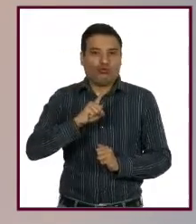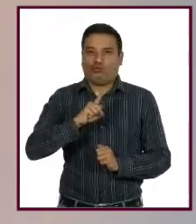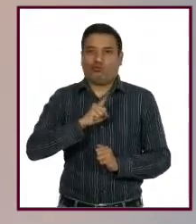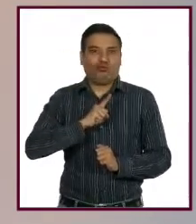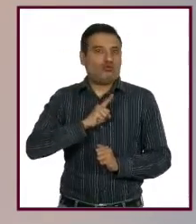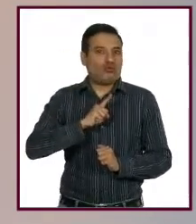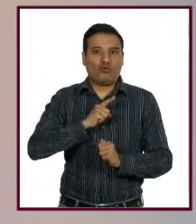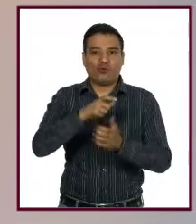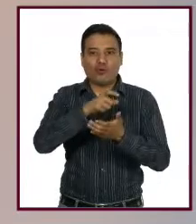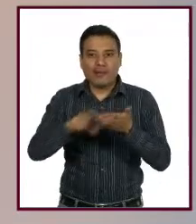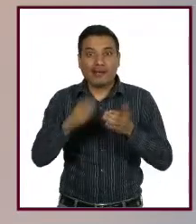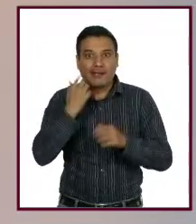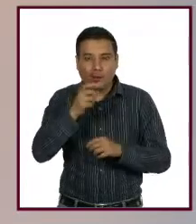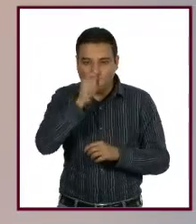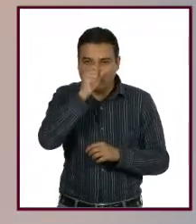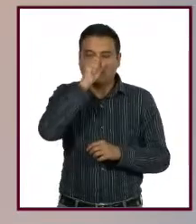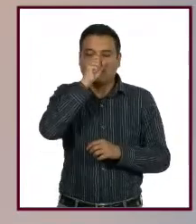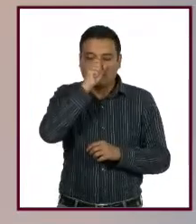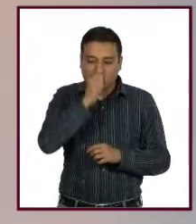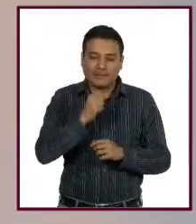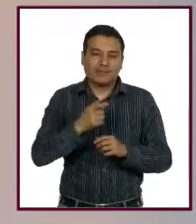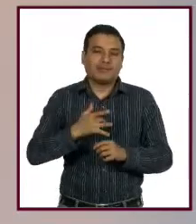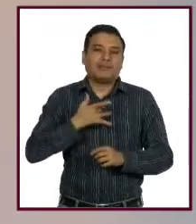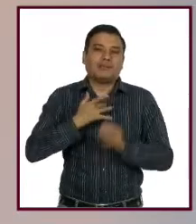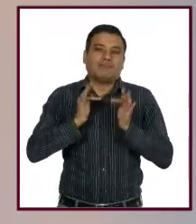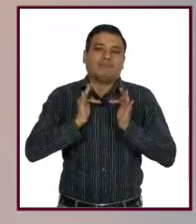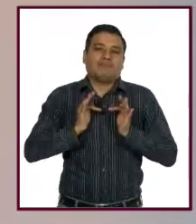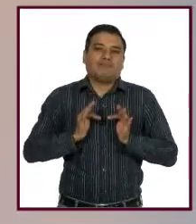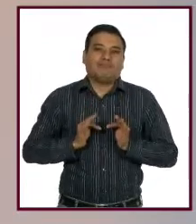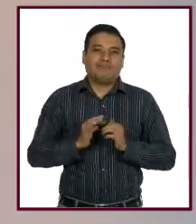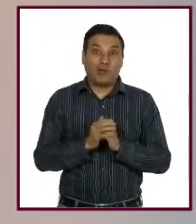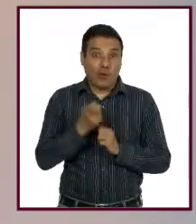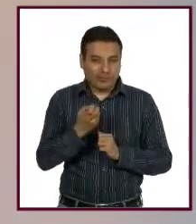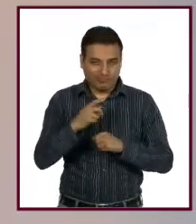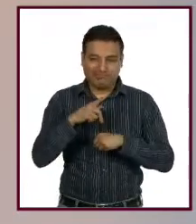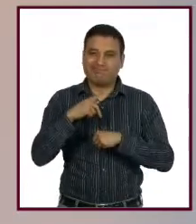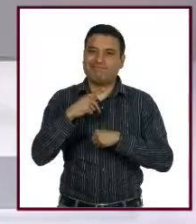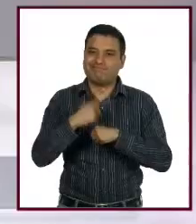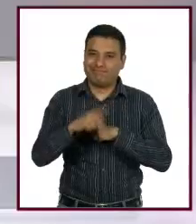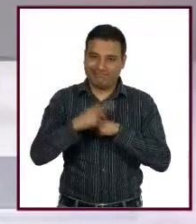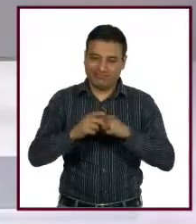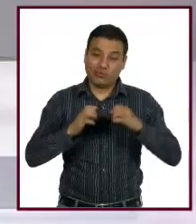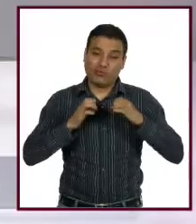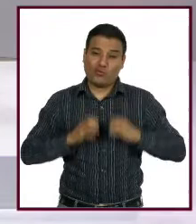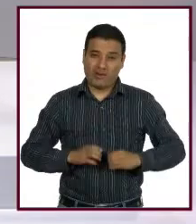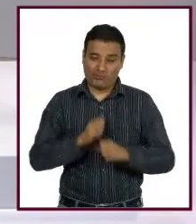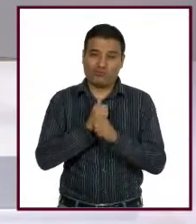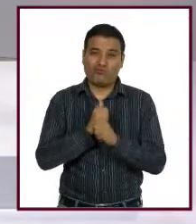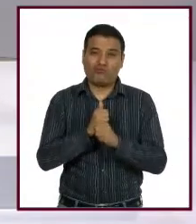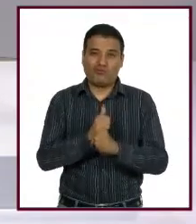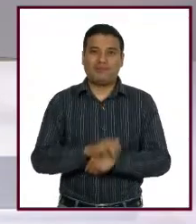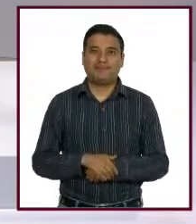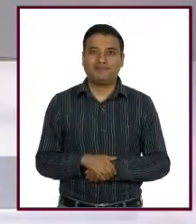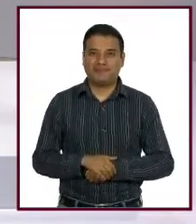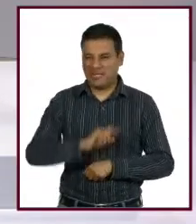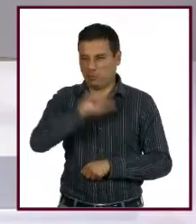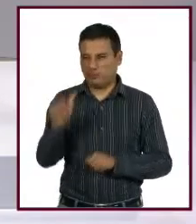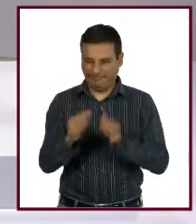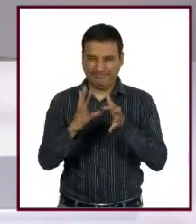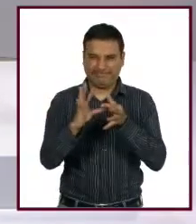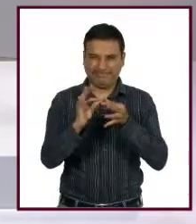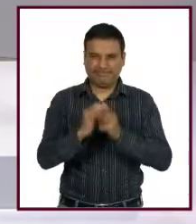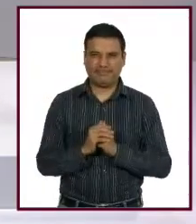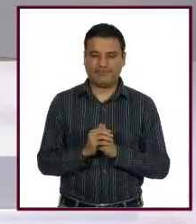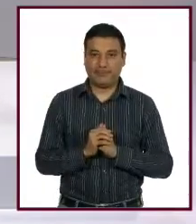los efectos que pudieran tener en el organismo este tipo de sustancias. Sí, qué lamentable, doctor. Algunos artículos,